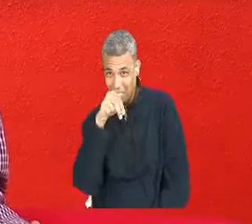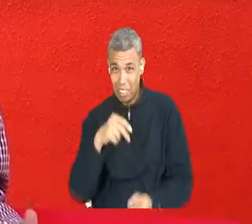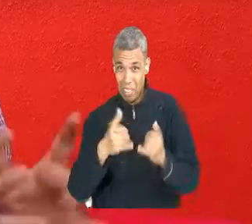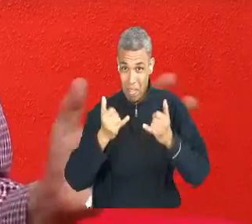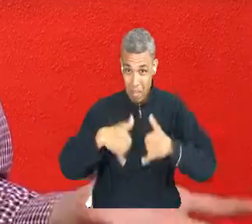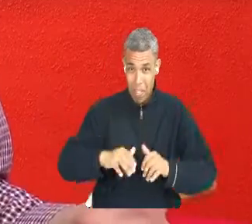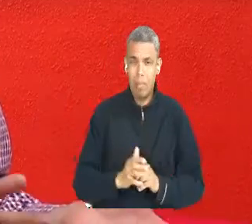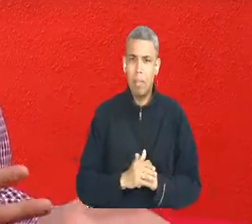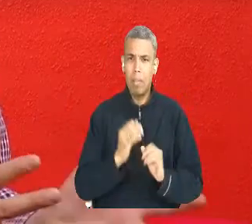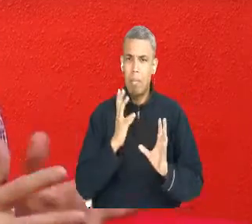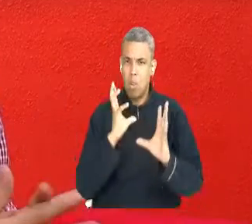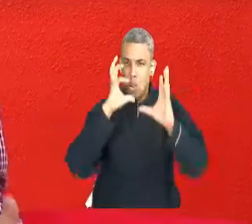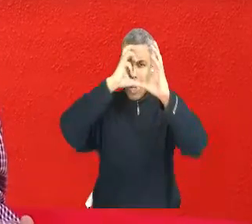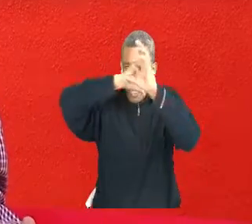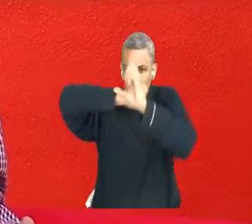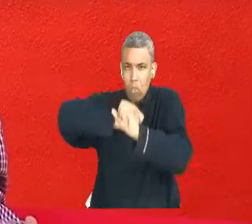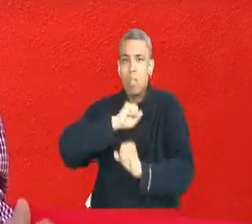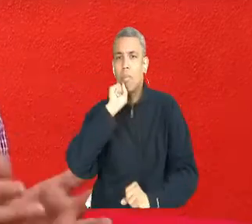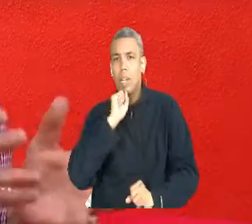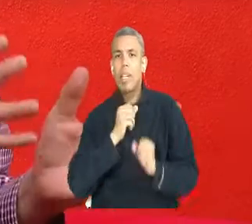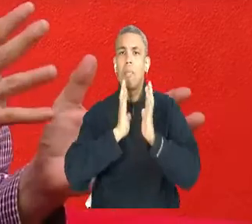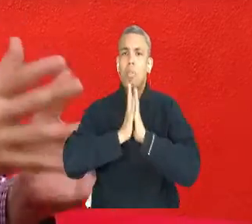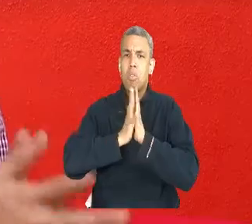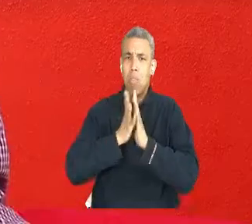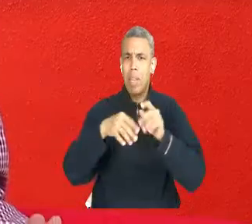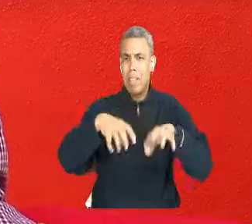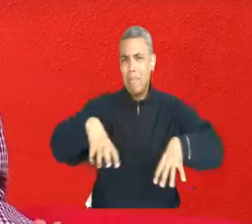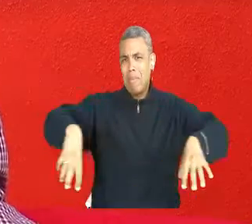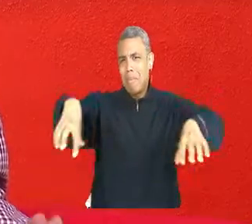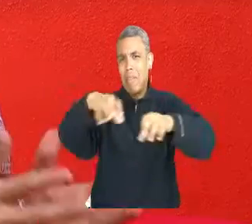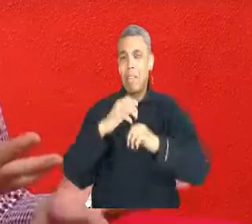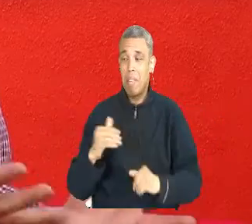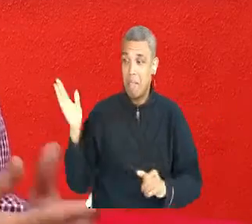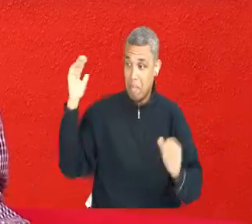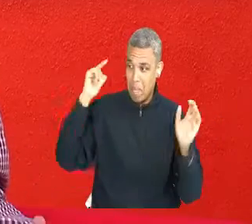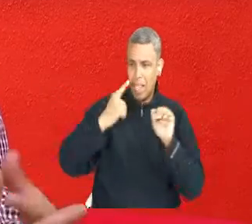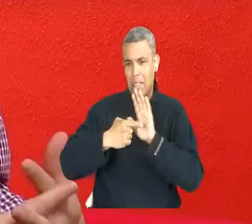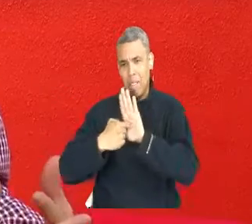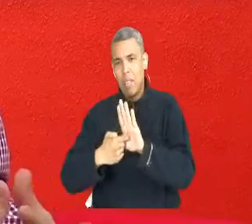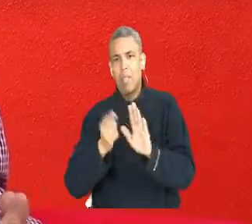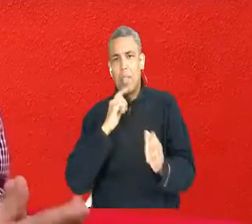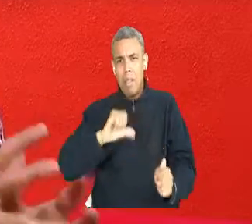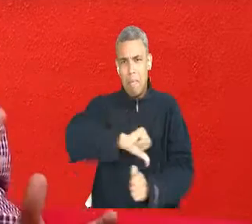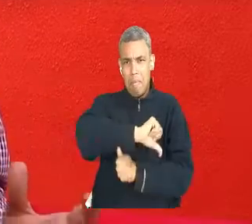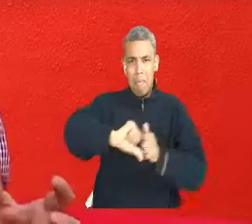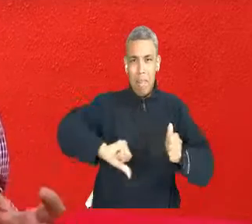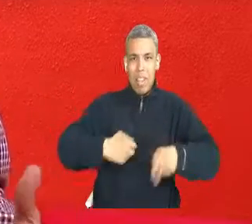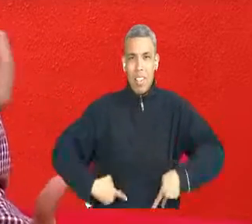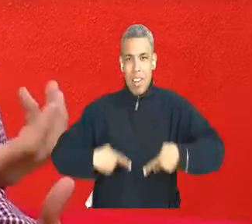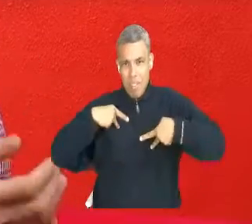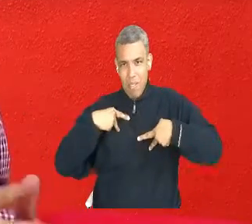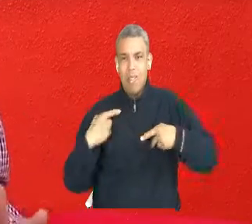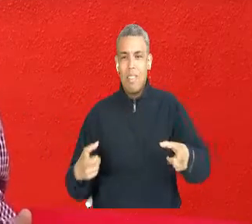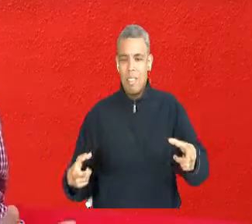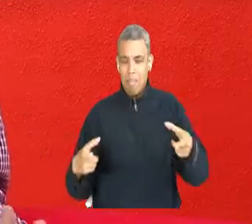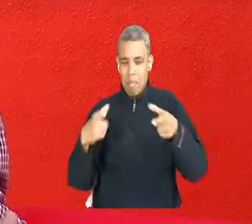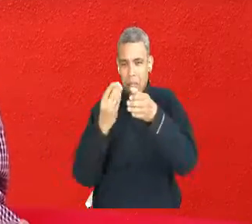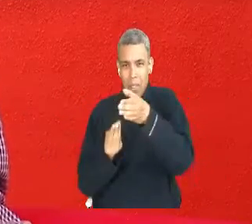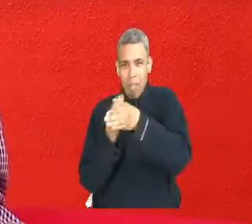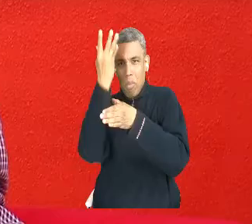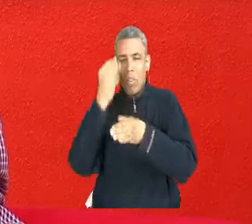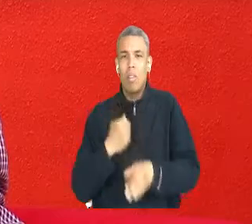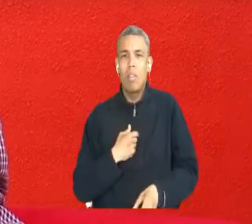vamos a dar una vuelta por el comercio vamos a dar una vuelta por el parque a la vida por el recreo por la zona de restaurantes